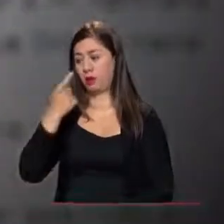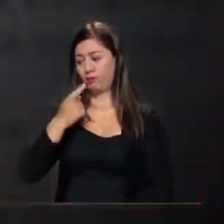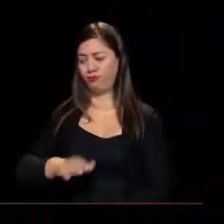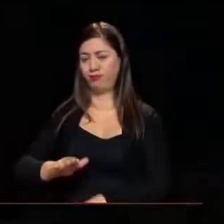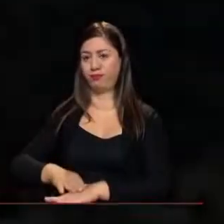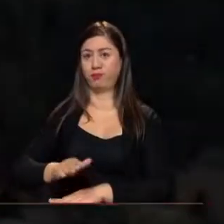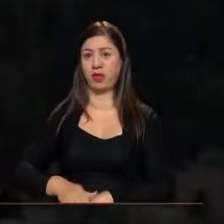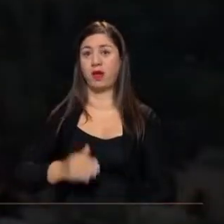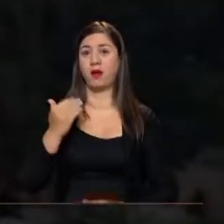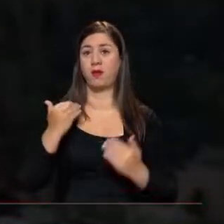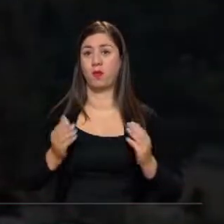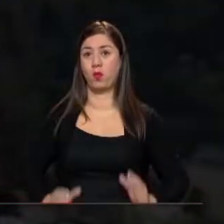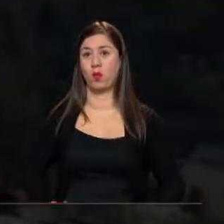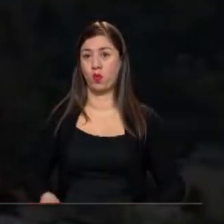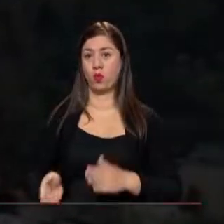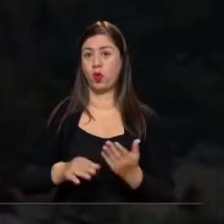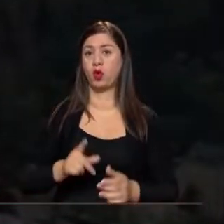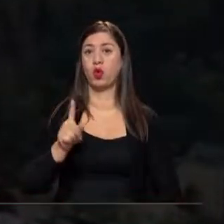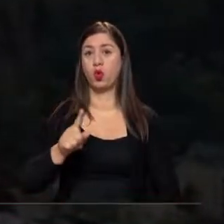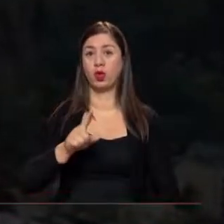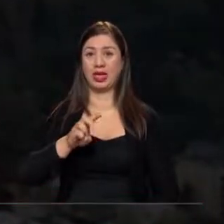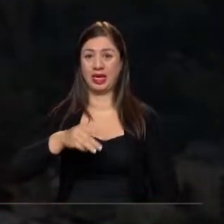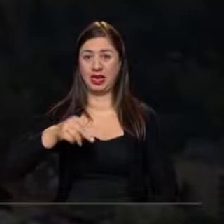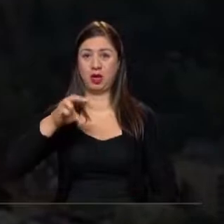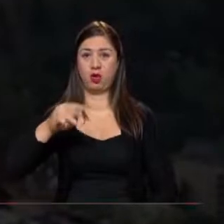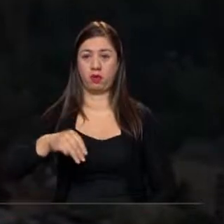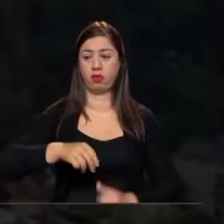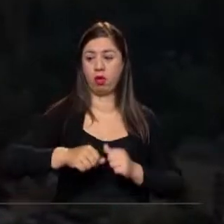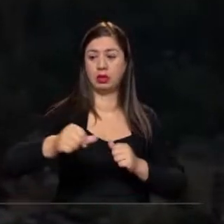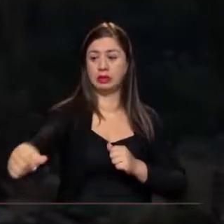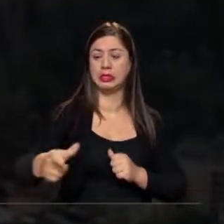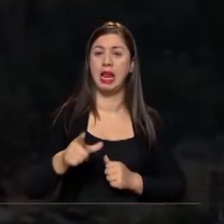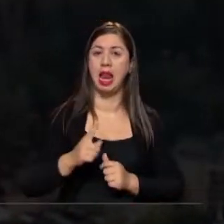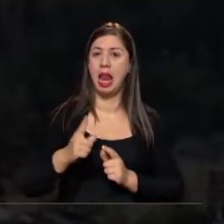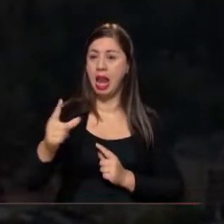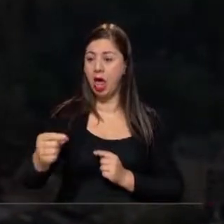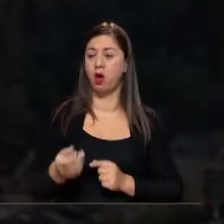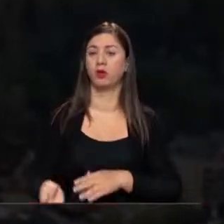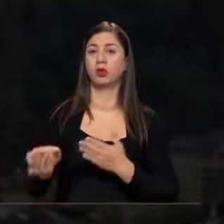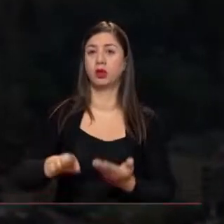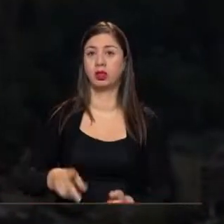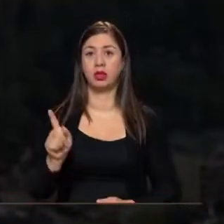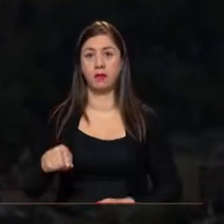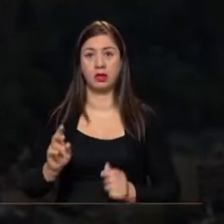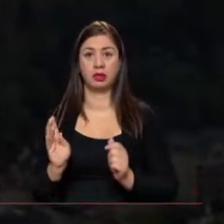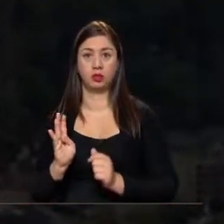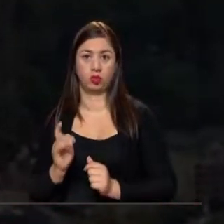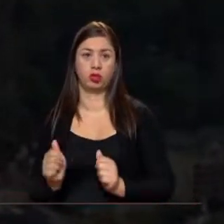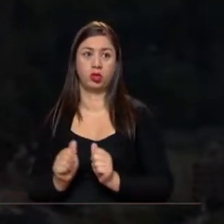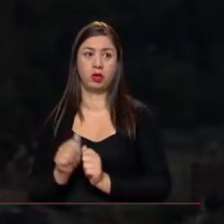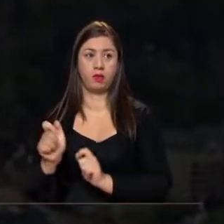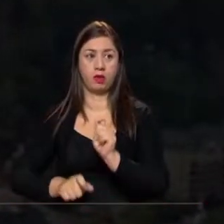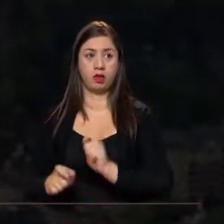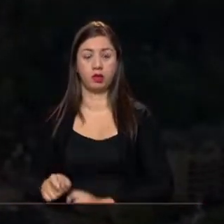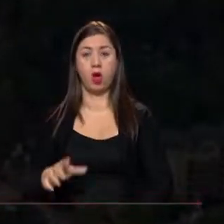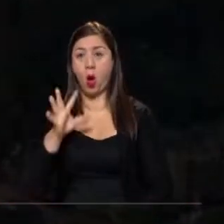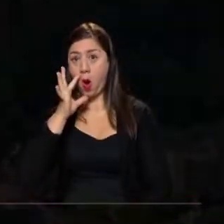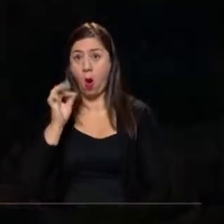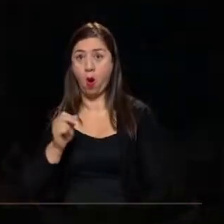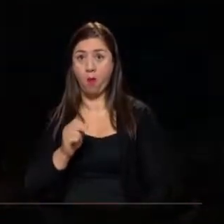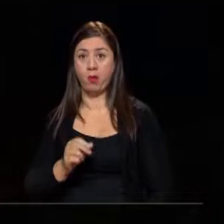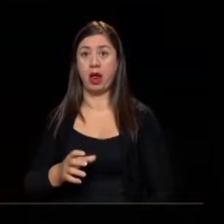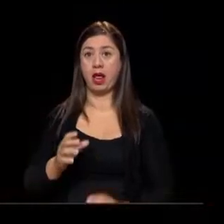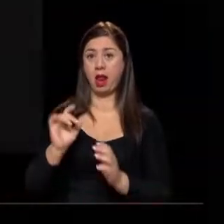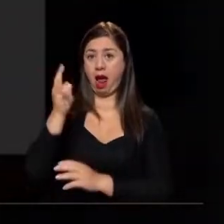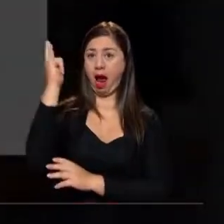El cuerpo de Lazo fue encontrado a casi un kilómetro de distancia del lugar donde permanecía con su esposo y varias personas más. El hombre, como pudo, se sostuvo